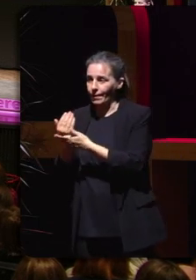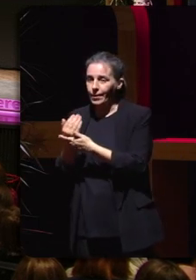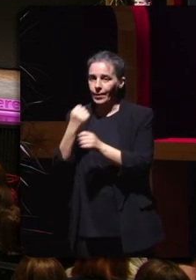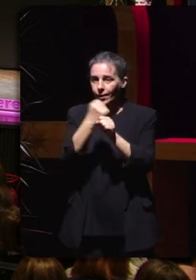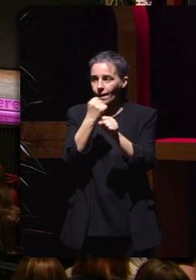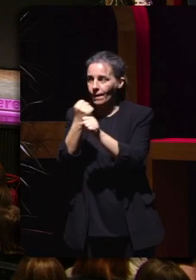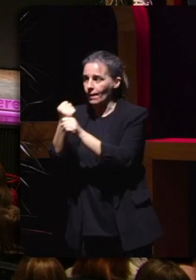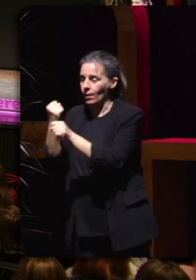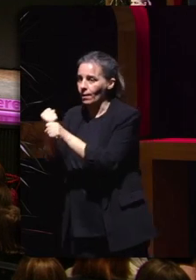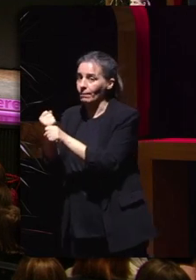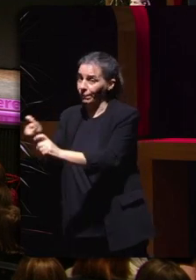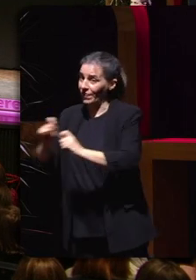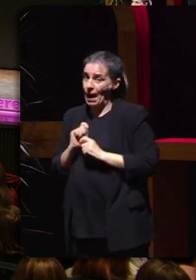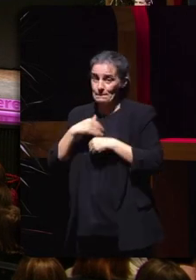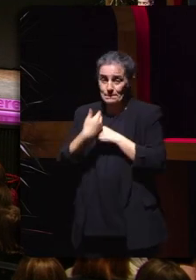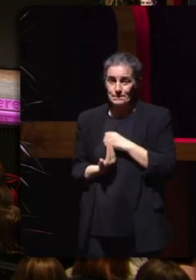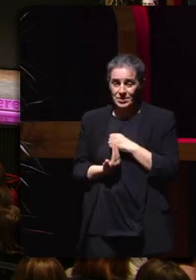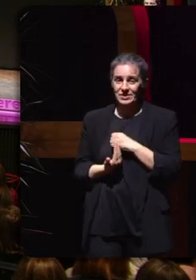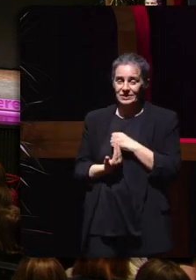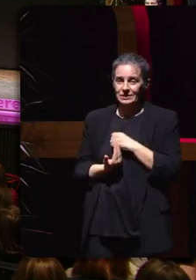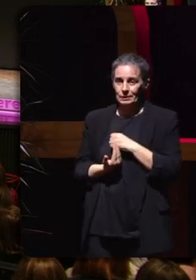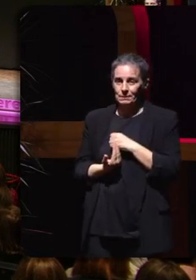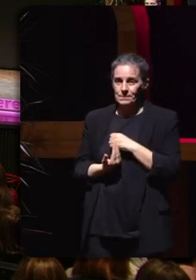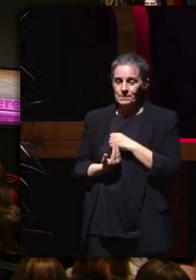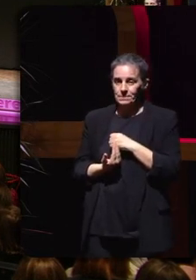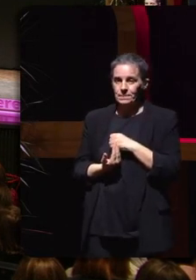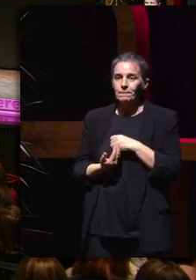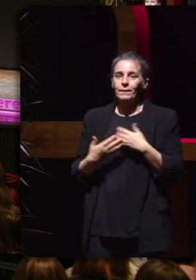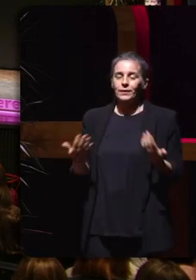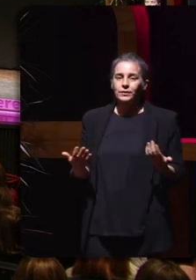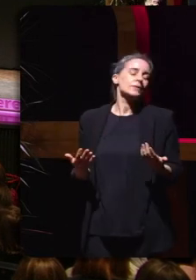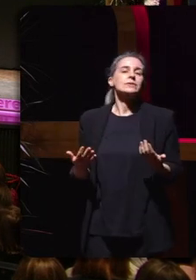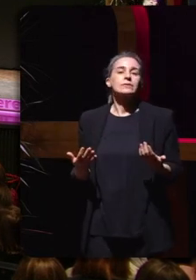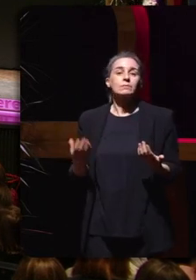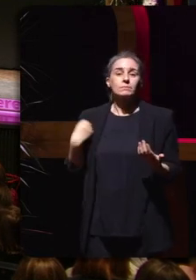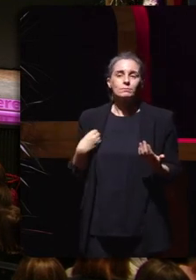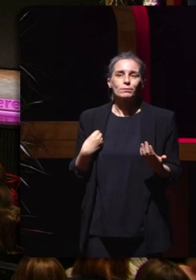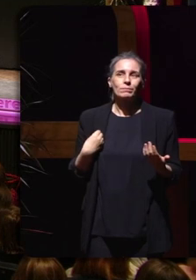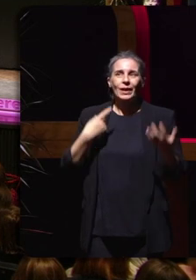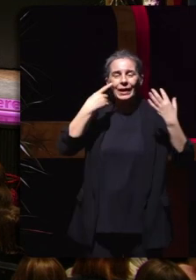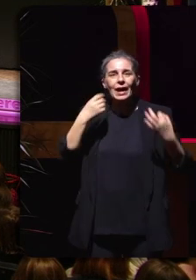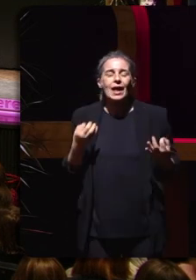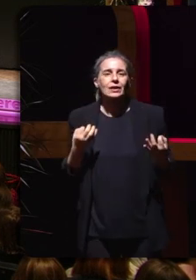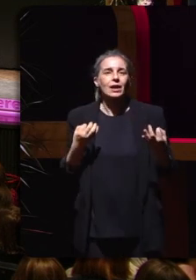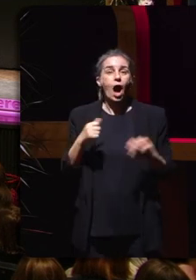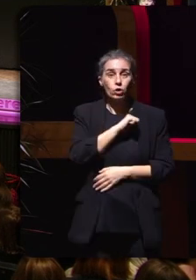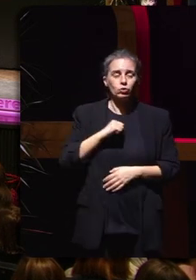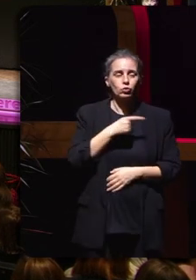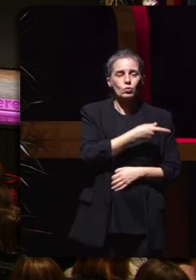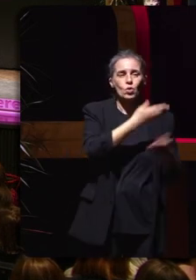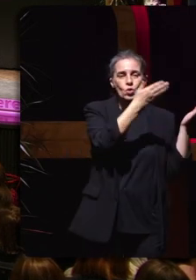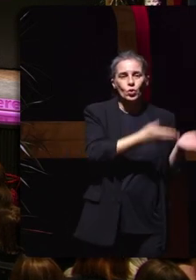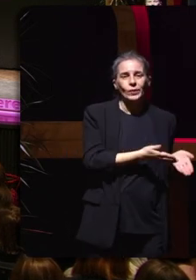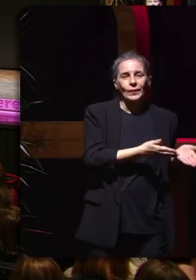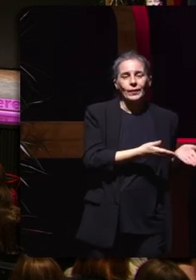es verdad que esa esa falta de no falta de Independencia pero ese esa manera